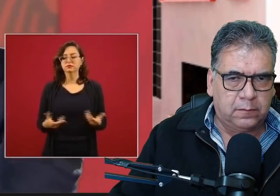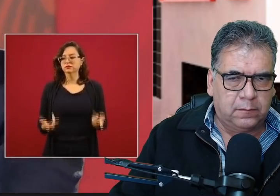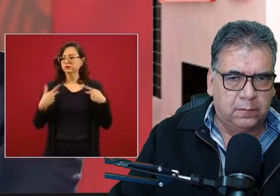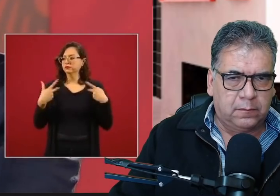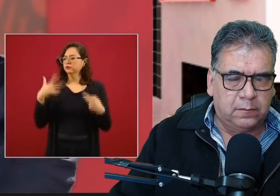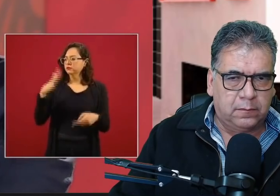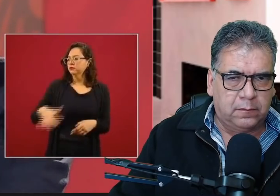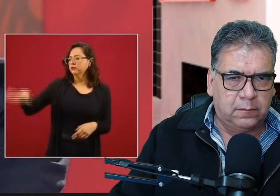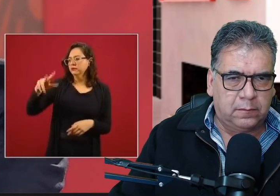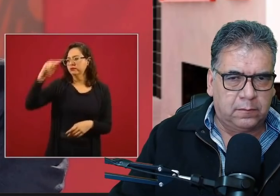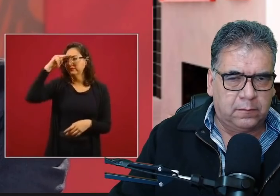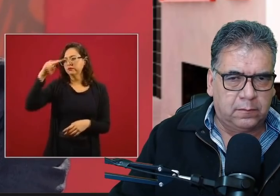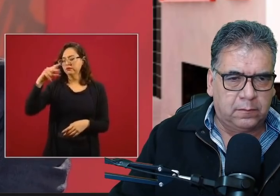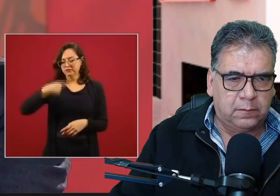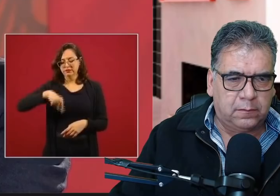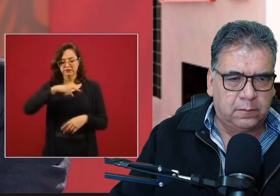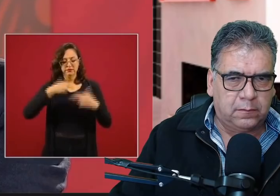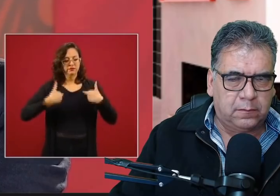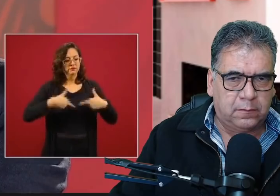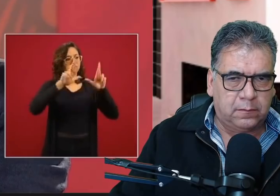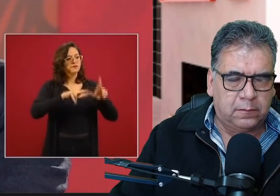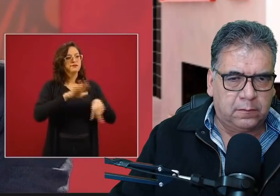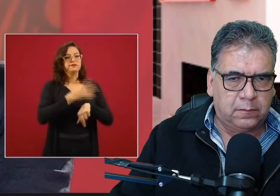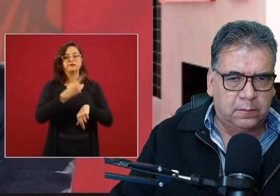ejemplo por su fortaleza